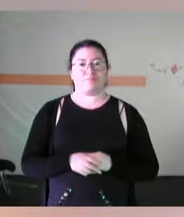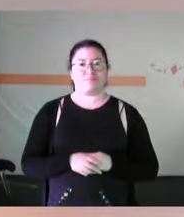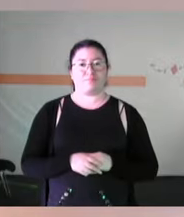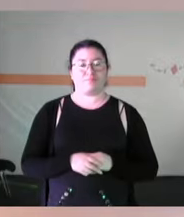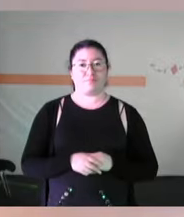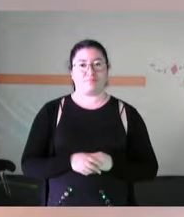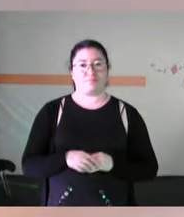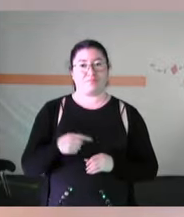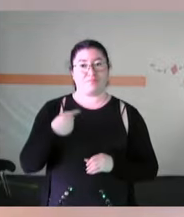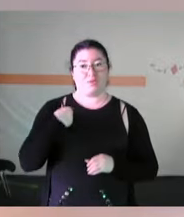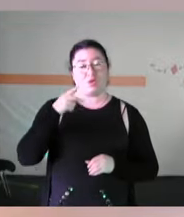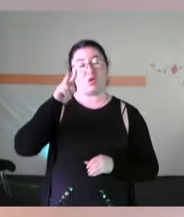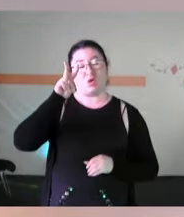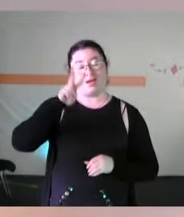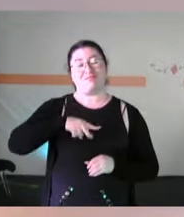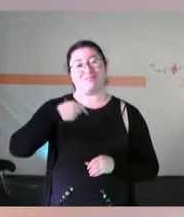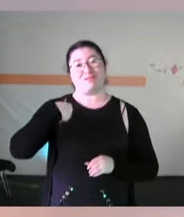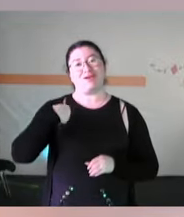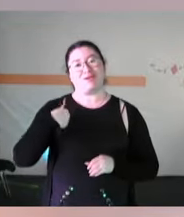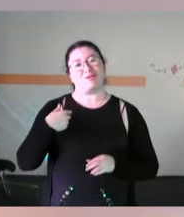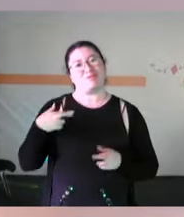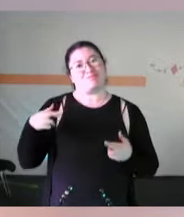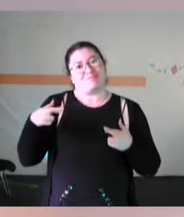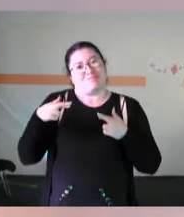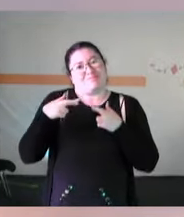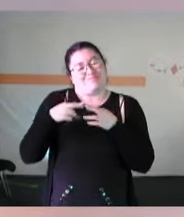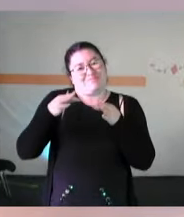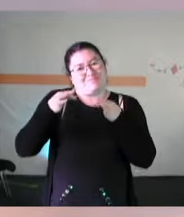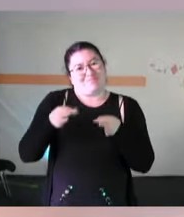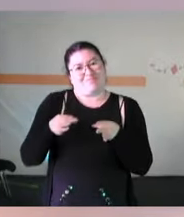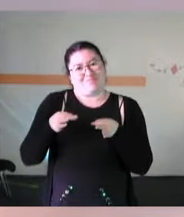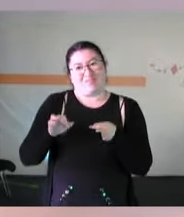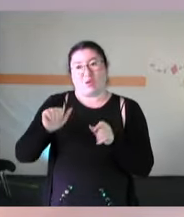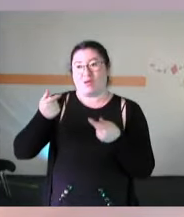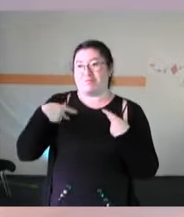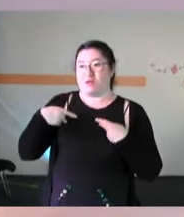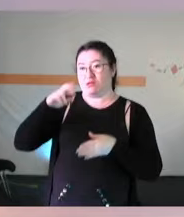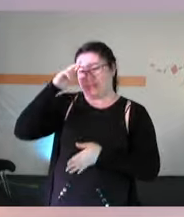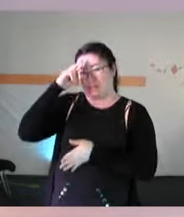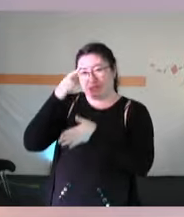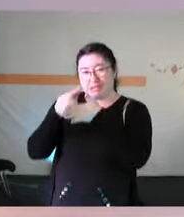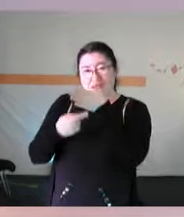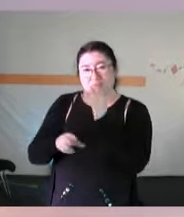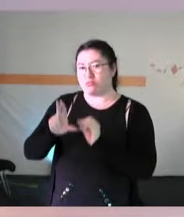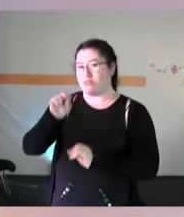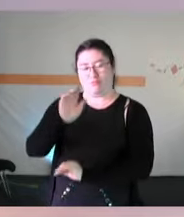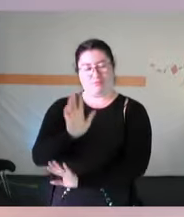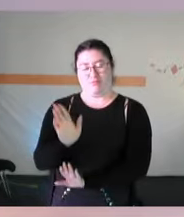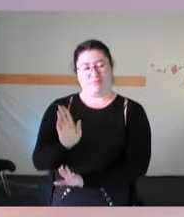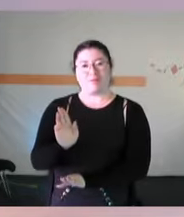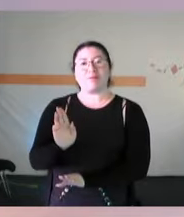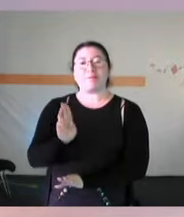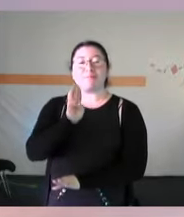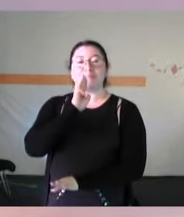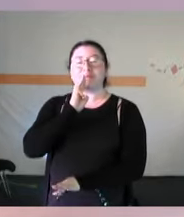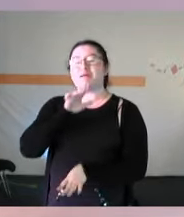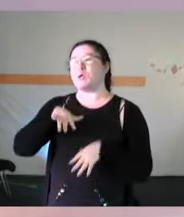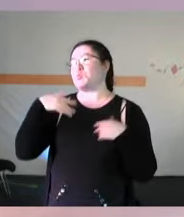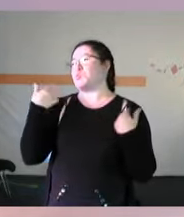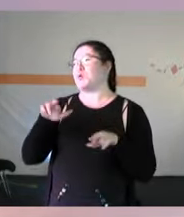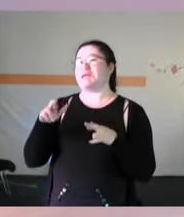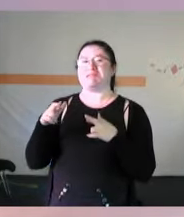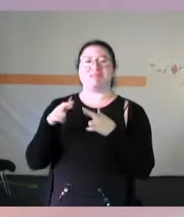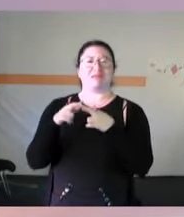yo soy muy religiosa, digamos, no estoy tratando de irrespetar a las personas religiosas. Mi madre es una de las personas más religiosas